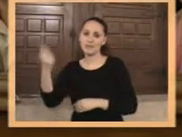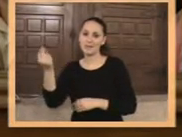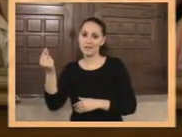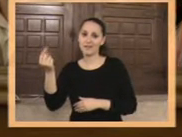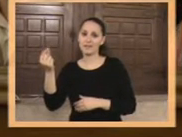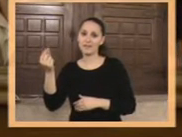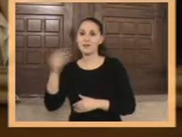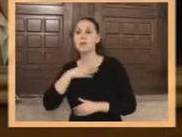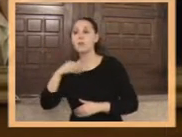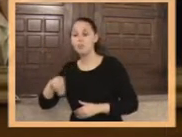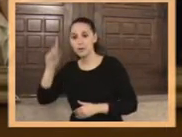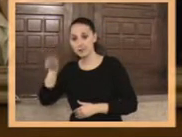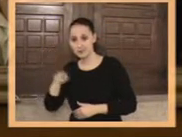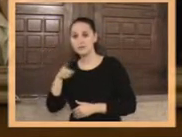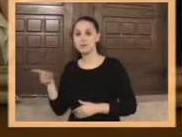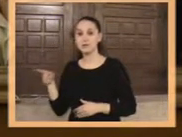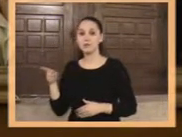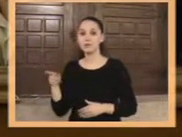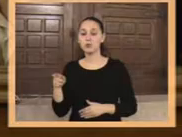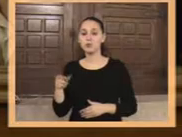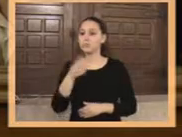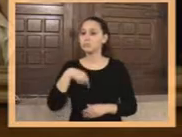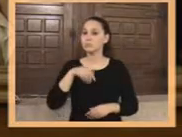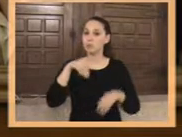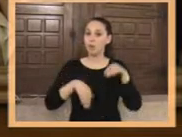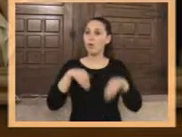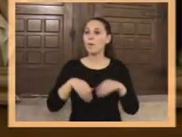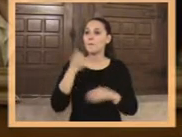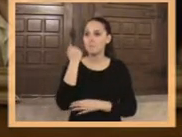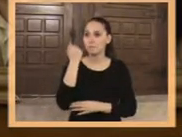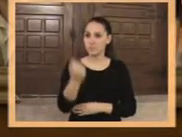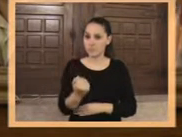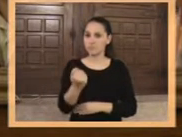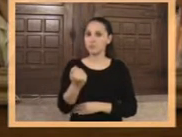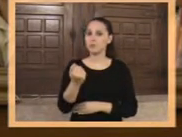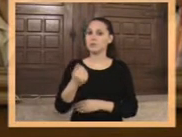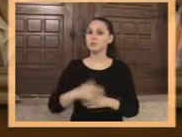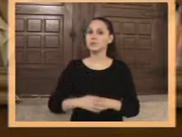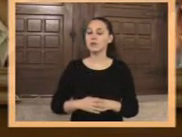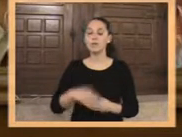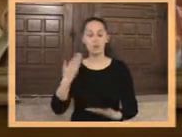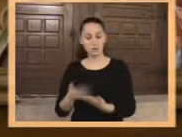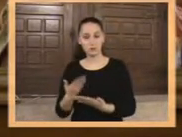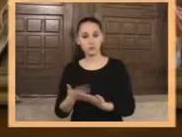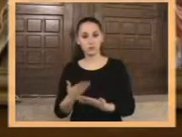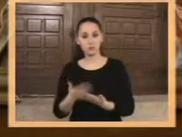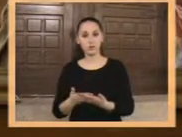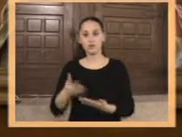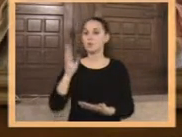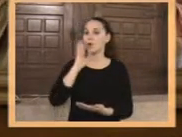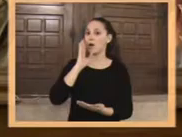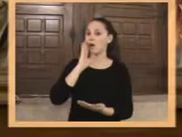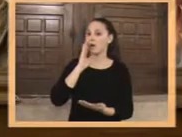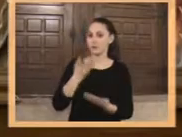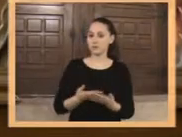votando favorablemente, por supuesto, a esta iniciativa, ¿no? Al igual que hicimos con la solicitud de la